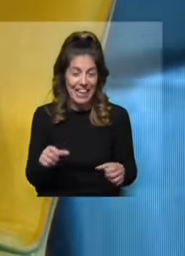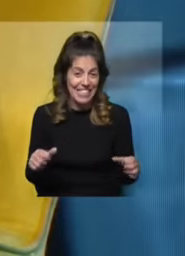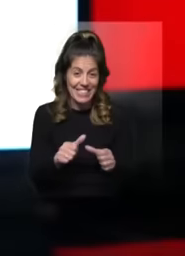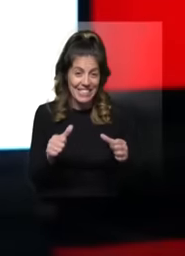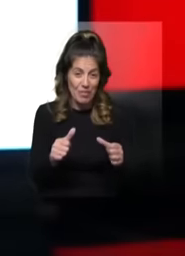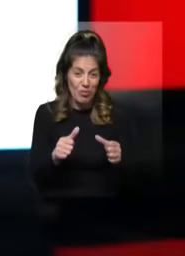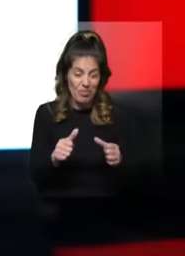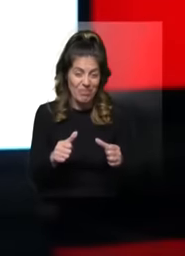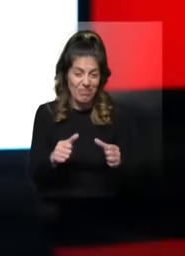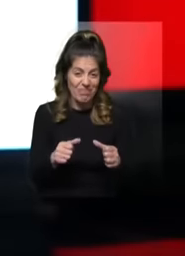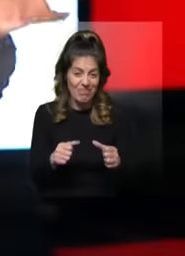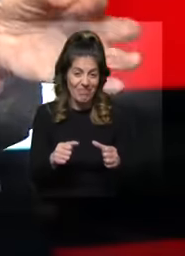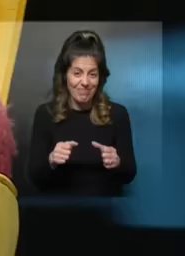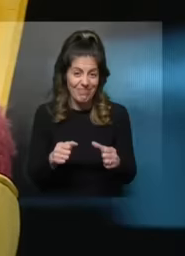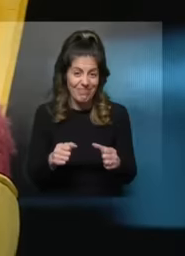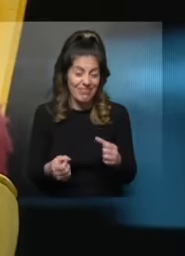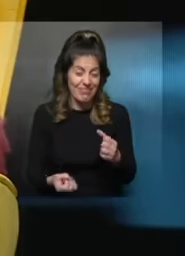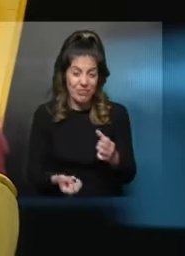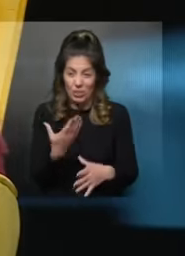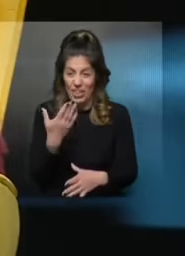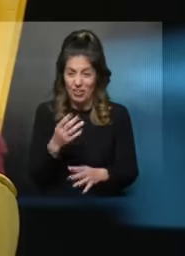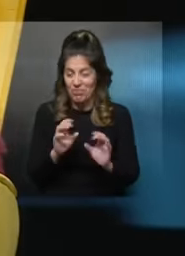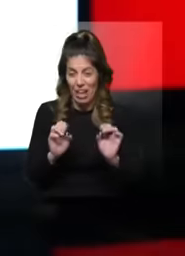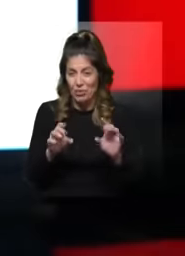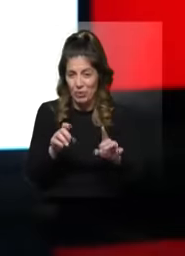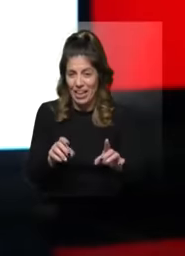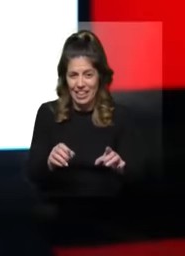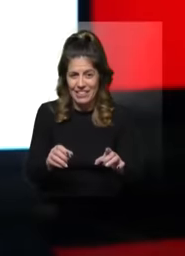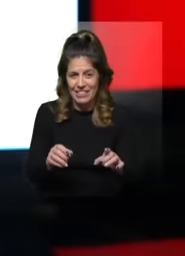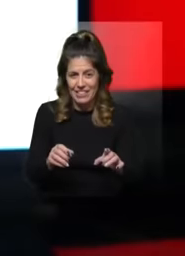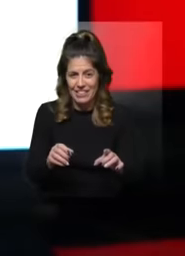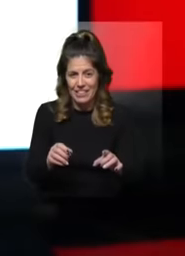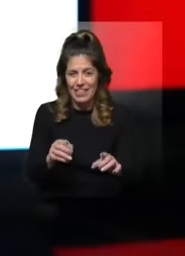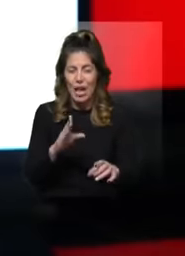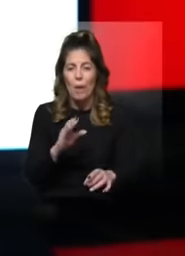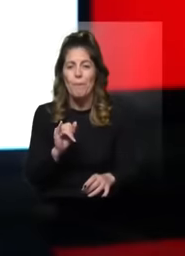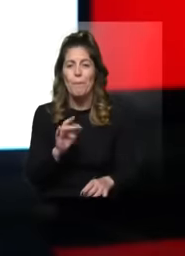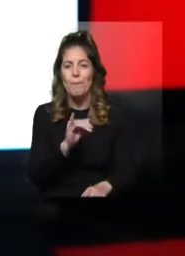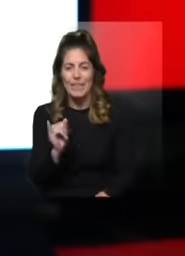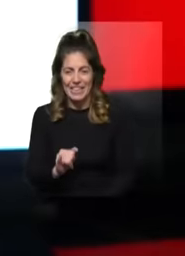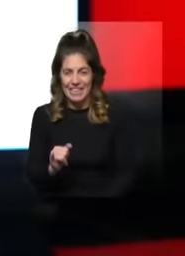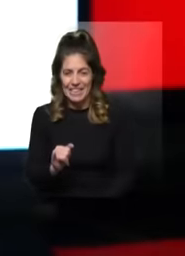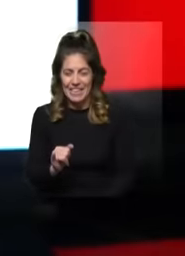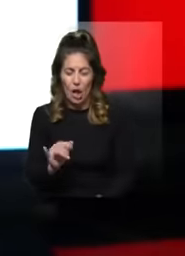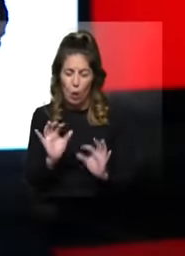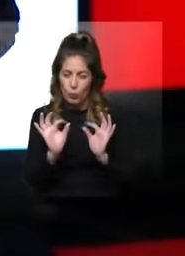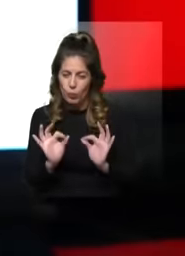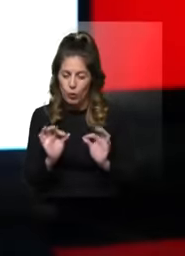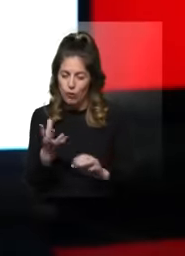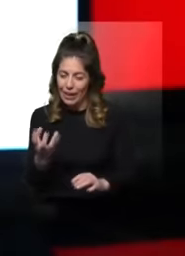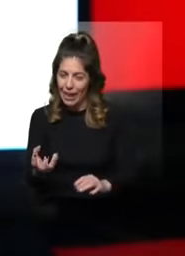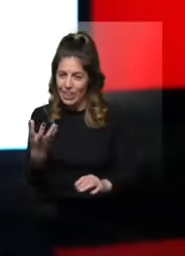cosas casuales que Piris... Espontaneidades, espontaneidades, ¿no? Que Piris... Con gran meticulosidad fue